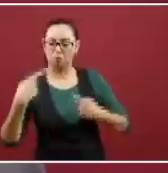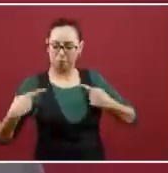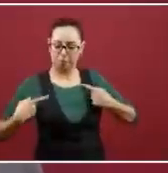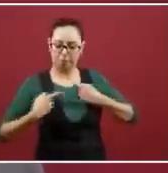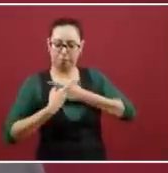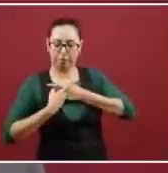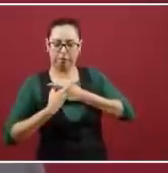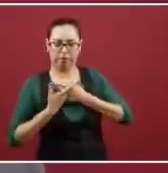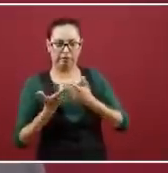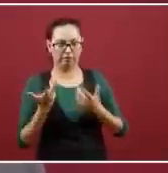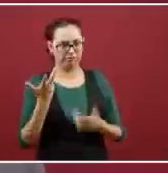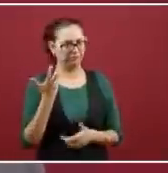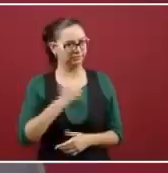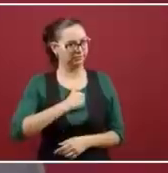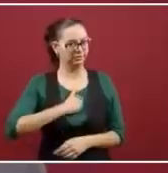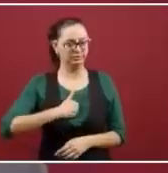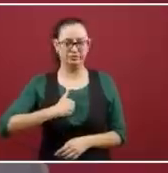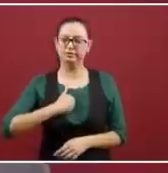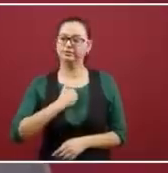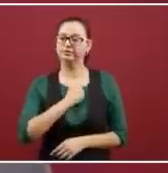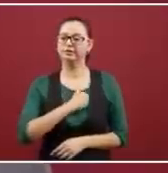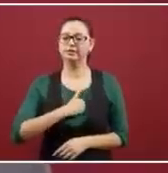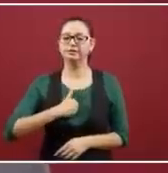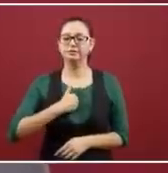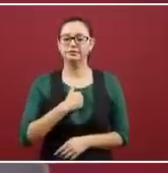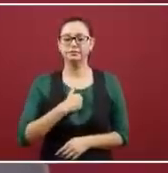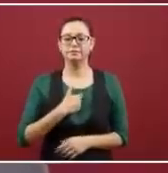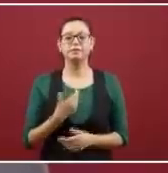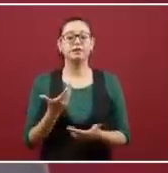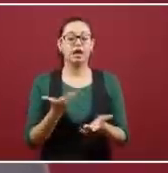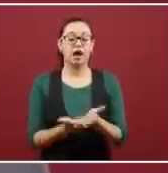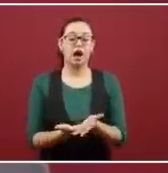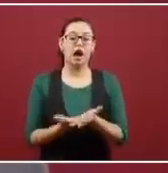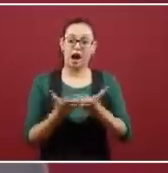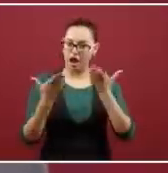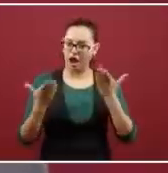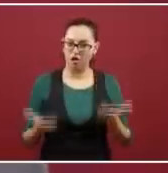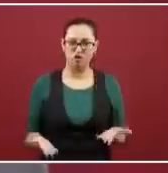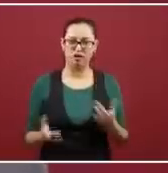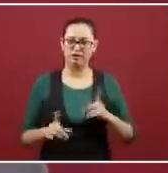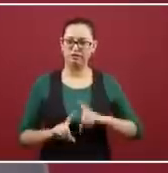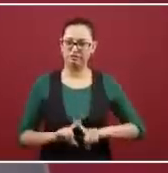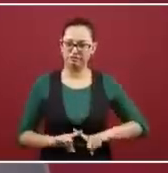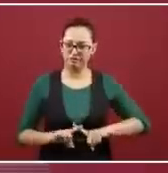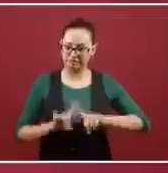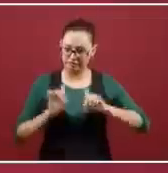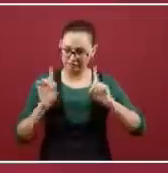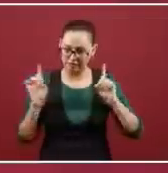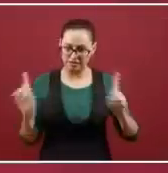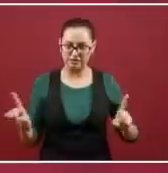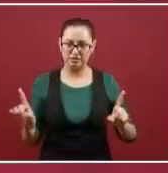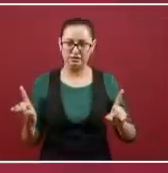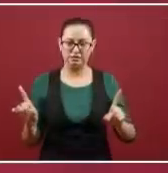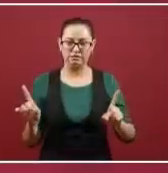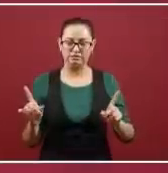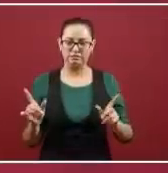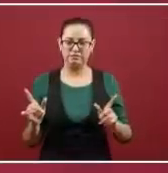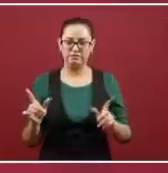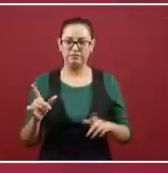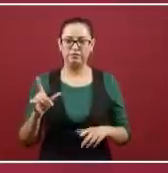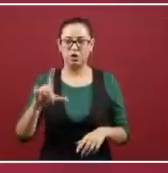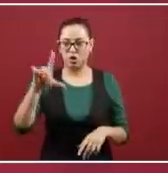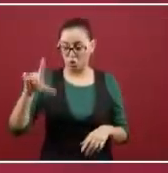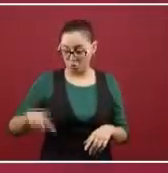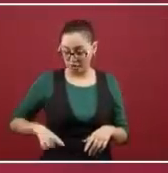lamentables. Entonces, tenemos que dignificar el noble oficio del